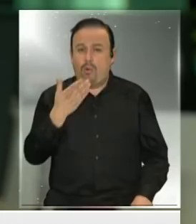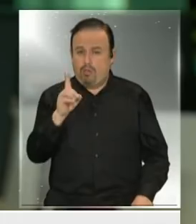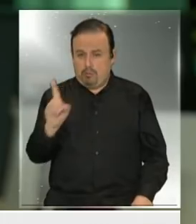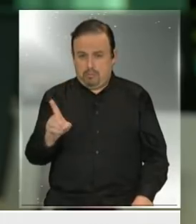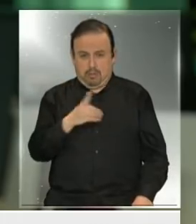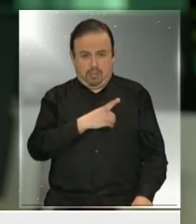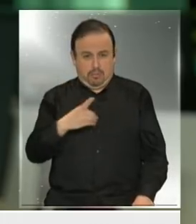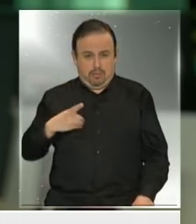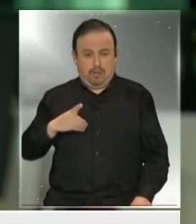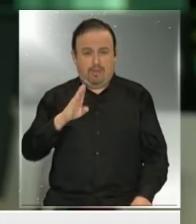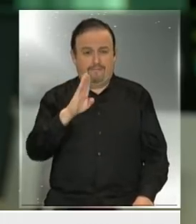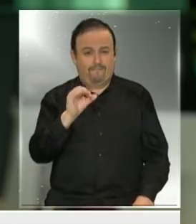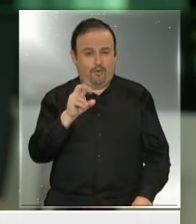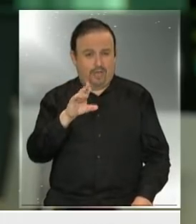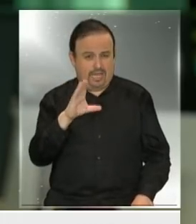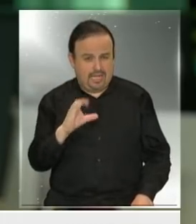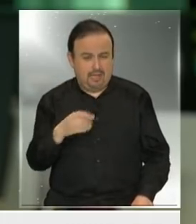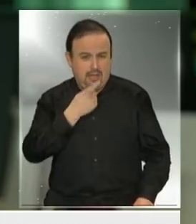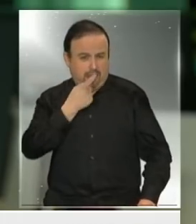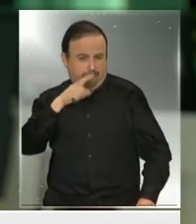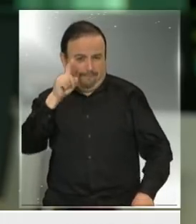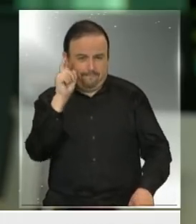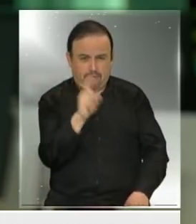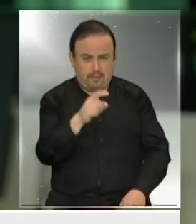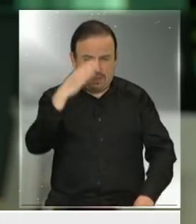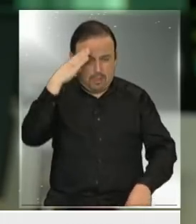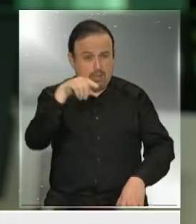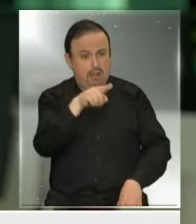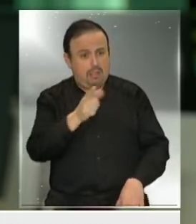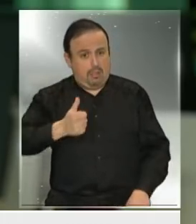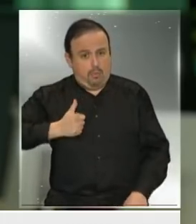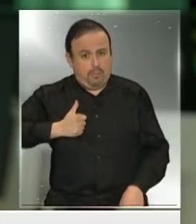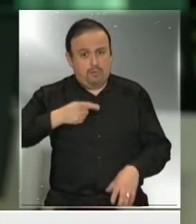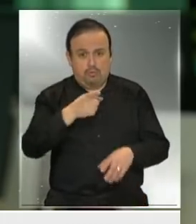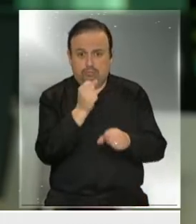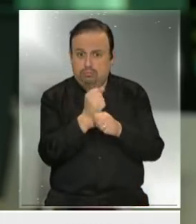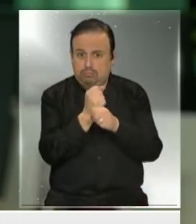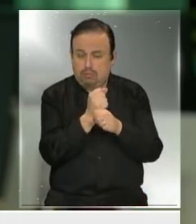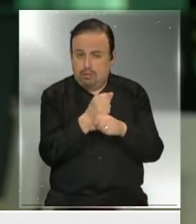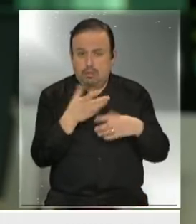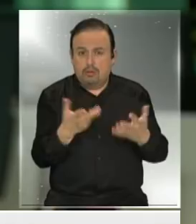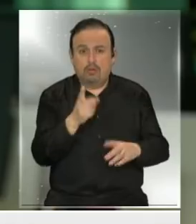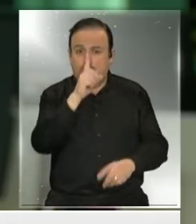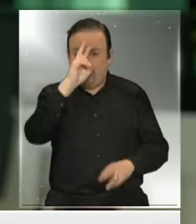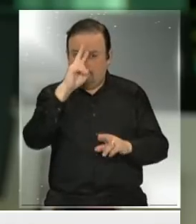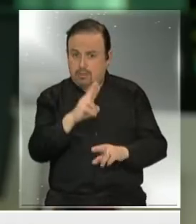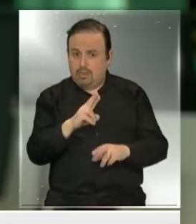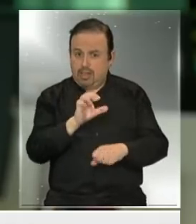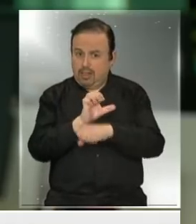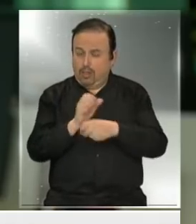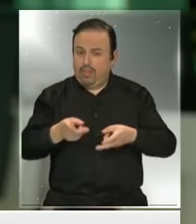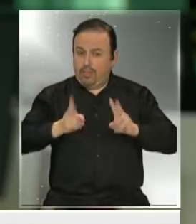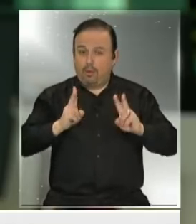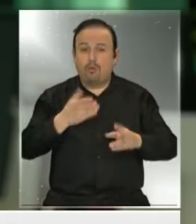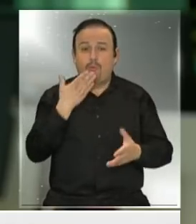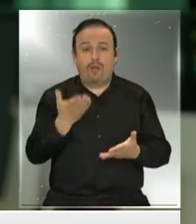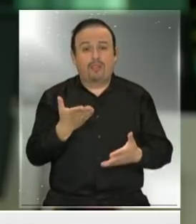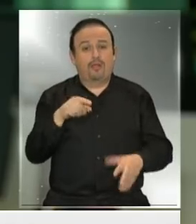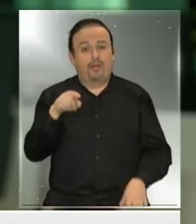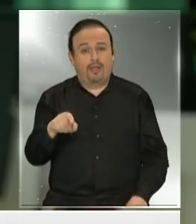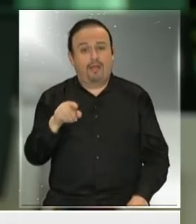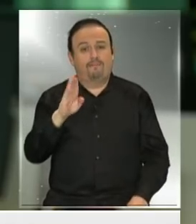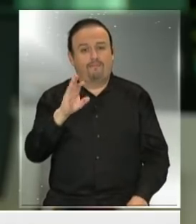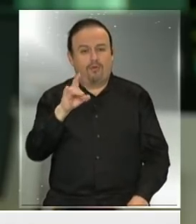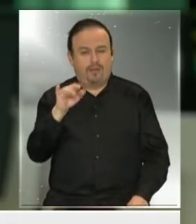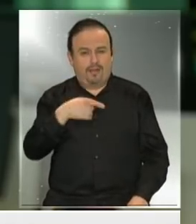como el diputado boric va e insulta a un militar que está cumpliendo con su función función no está respetando el estado de derecho cuando un diputado como boric